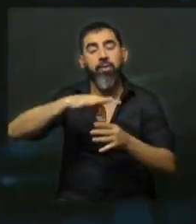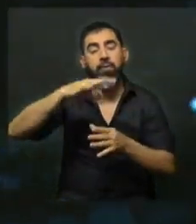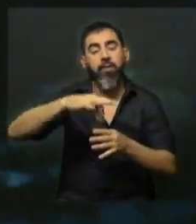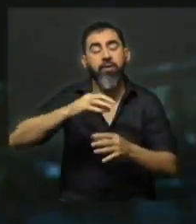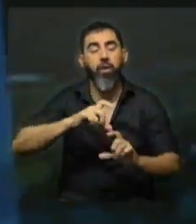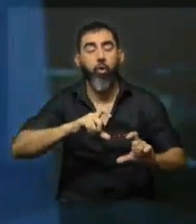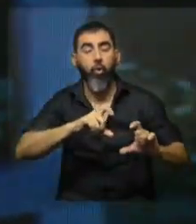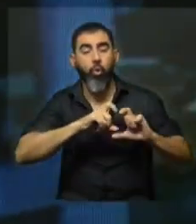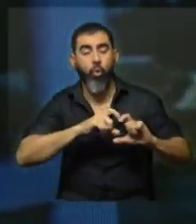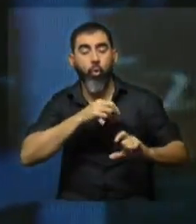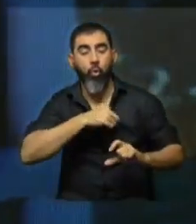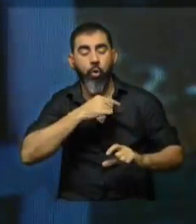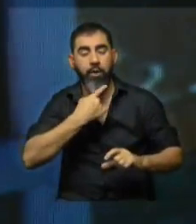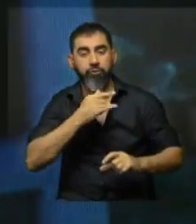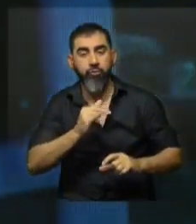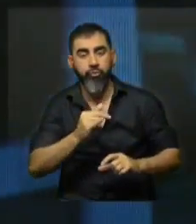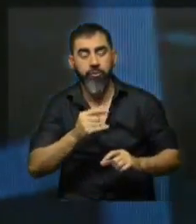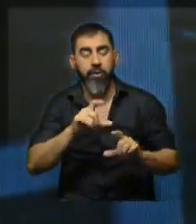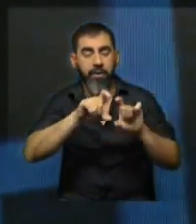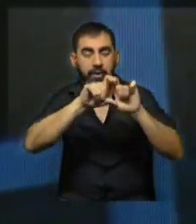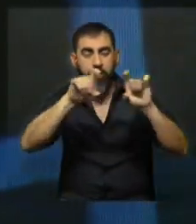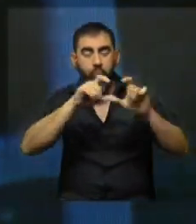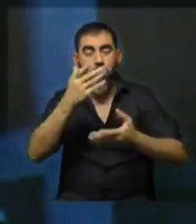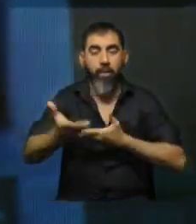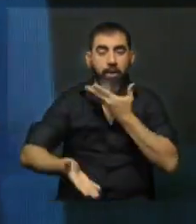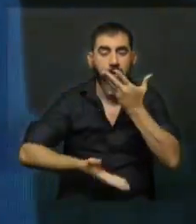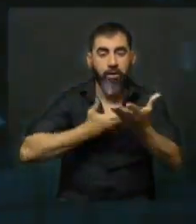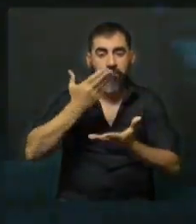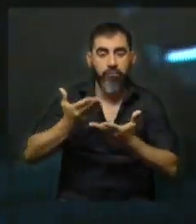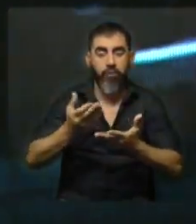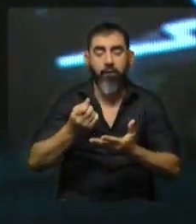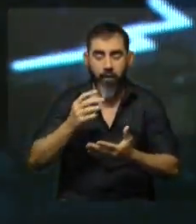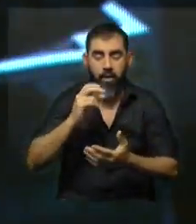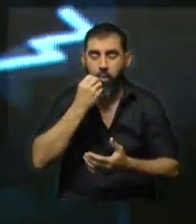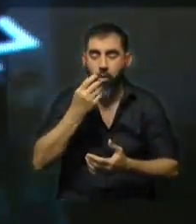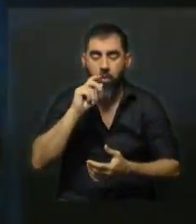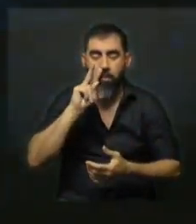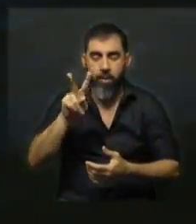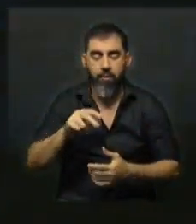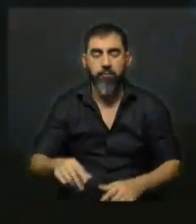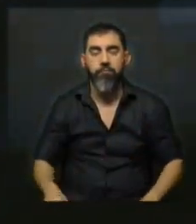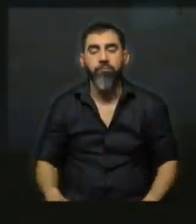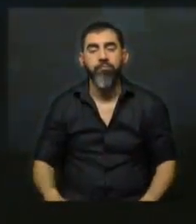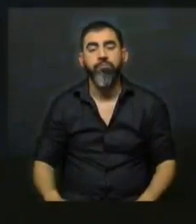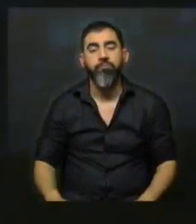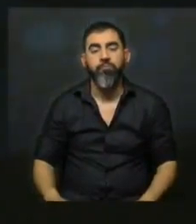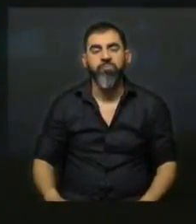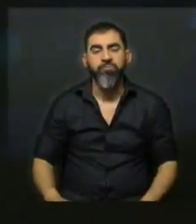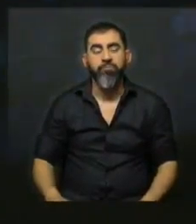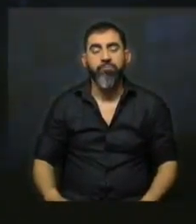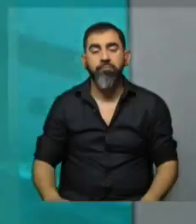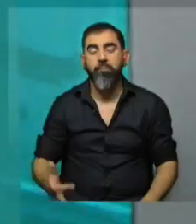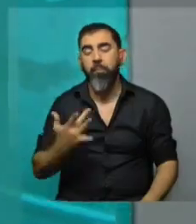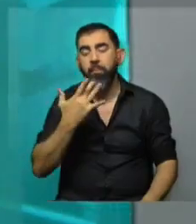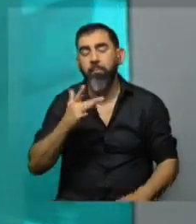es el título de la canción que hicieron, que vale la pena ver ese video y vamos a compartirlo con ustedes. Con mucho gusto. Qué maravilla para